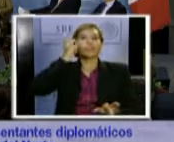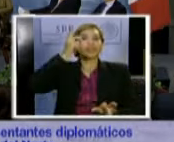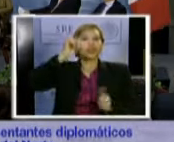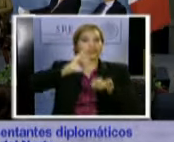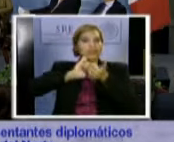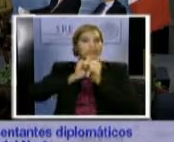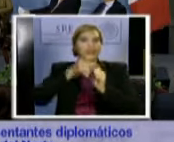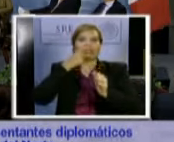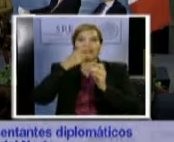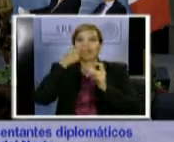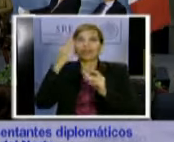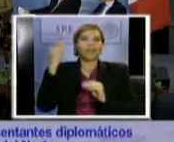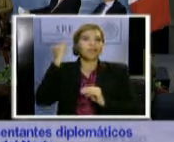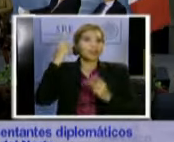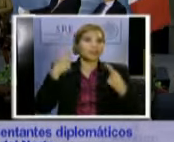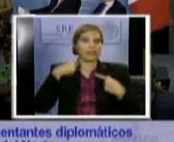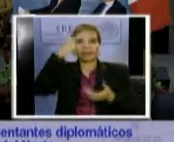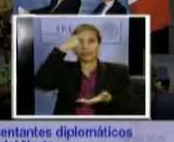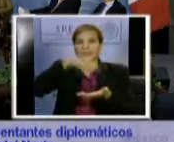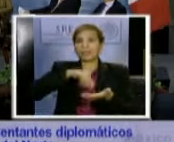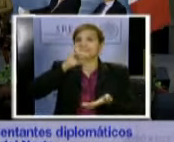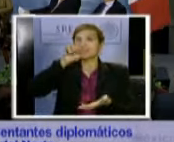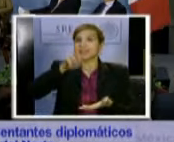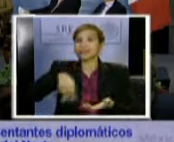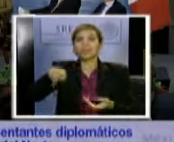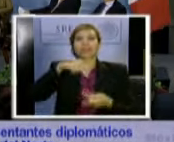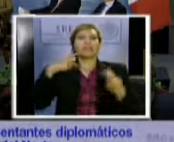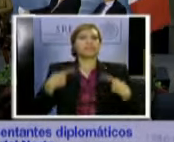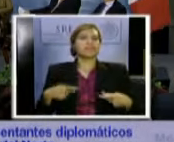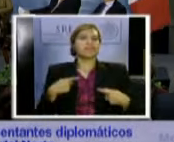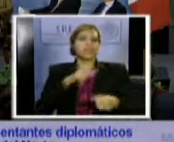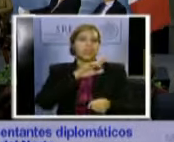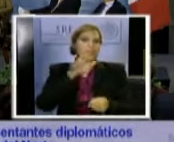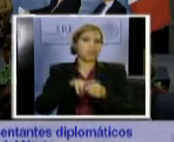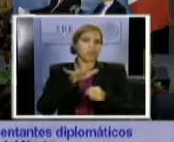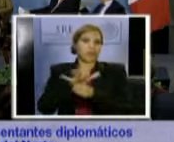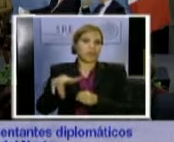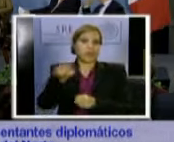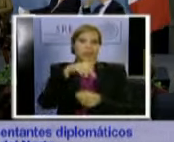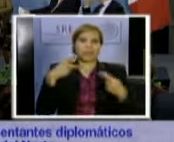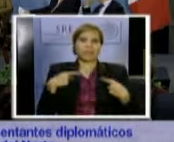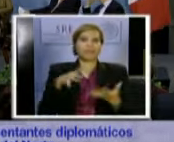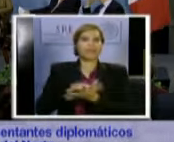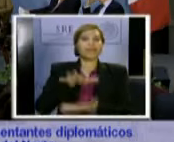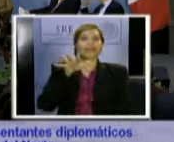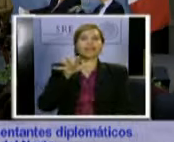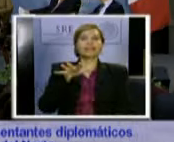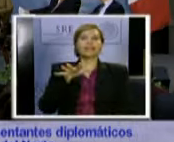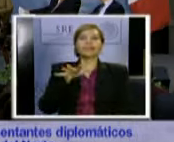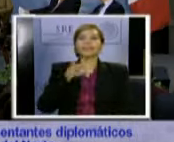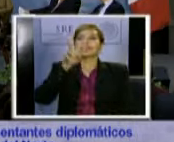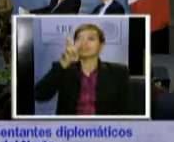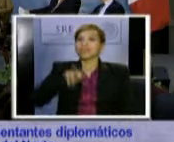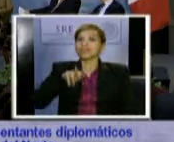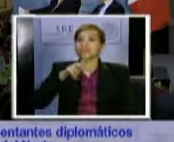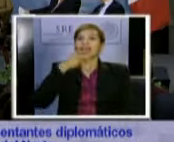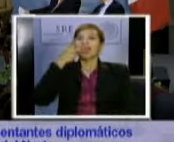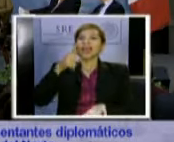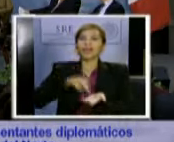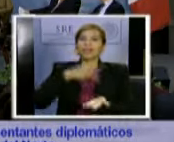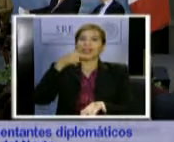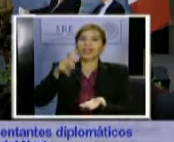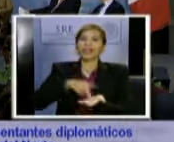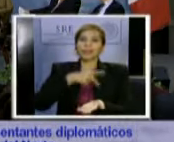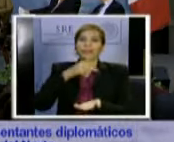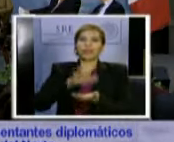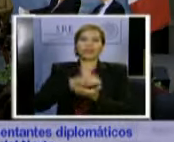mismo hablando al oído del creyente. Pero para el común de los mortales, todos nosotros, la mayoría, es verdad repetida,